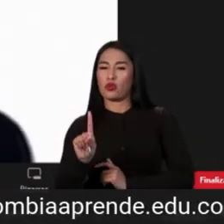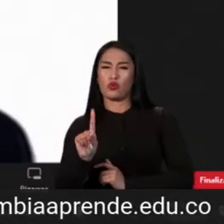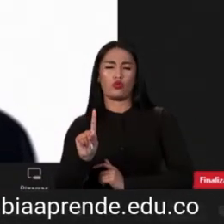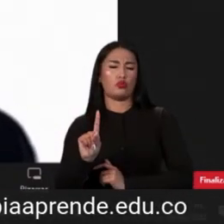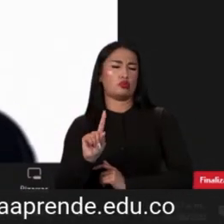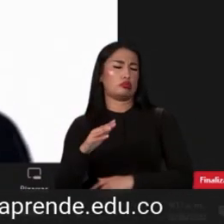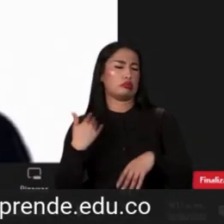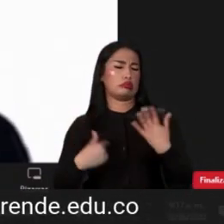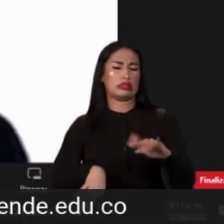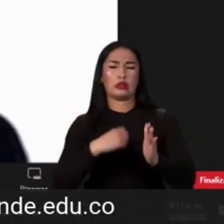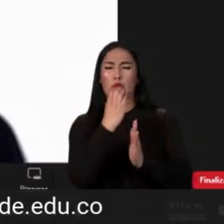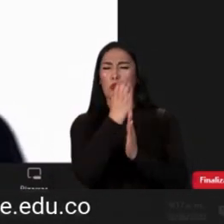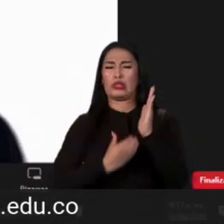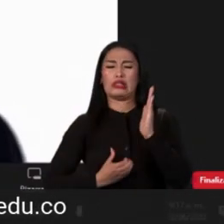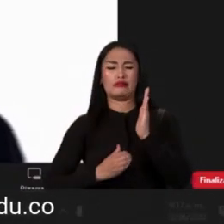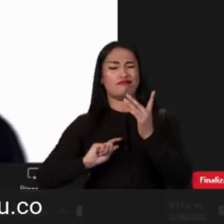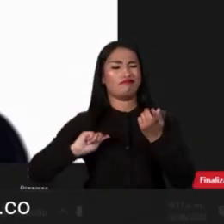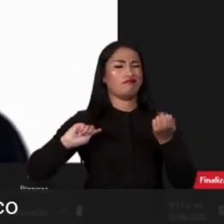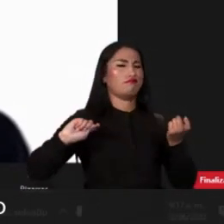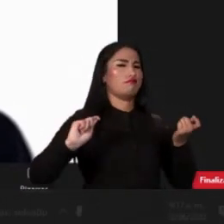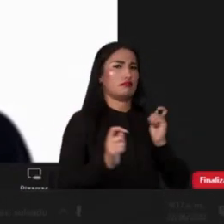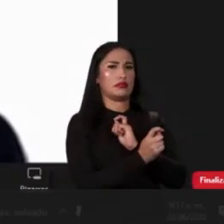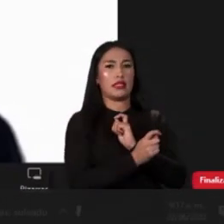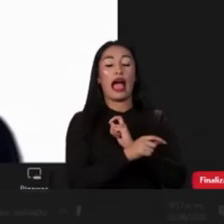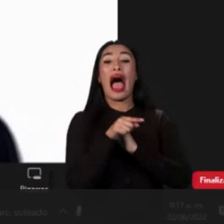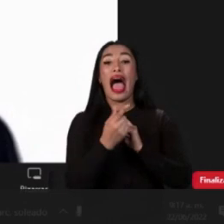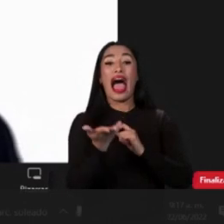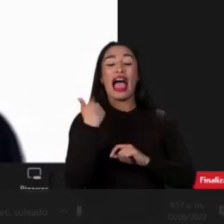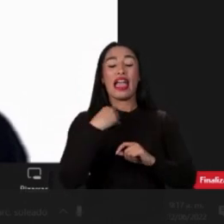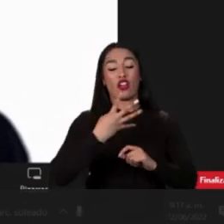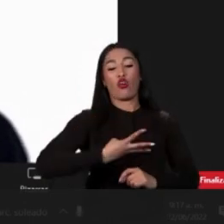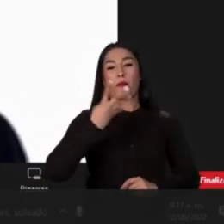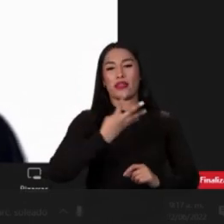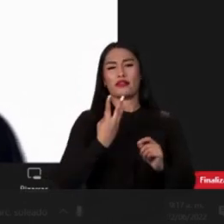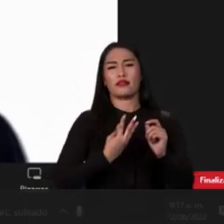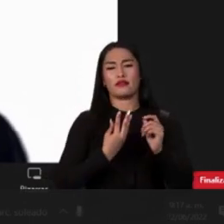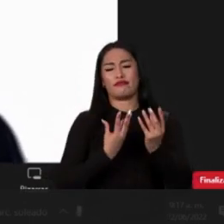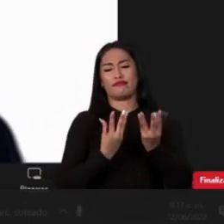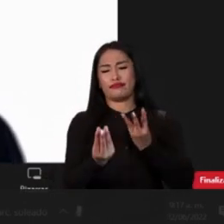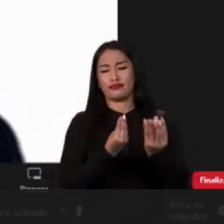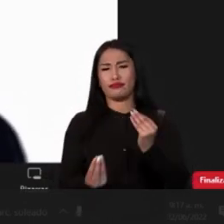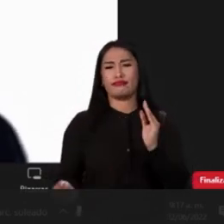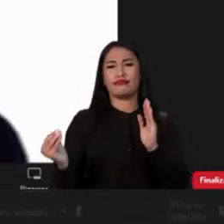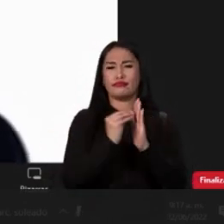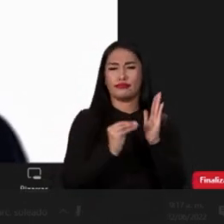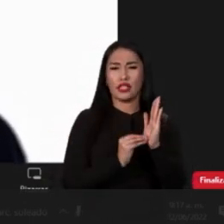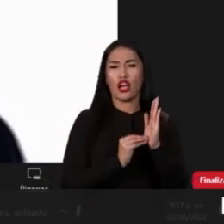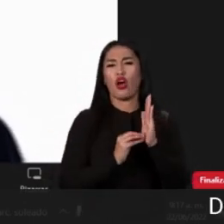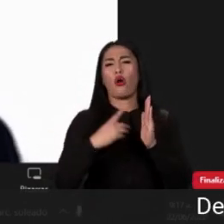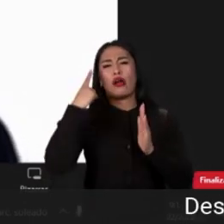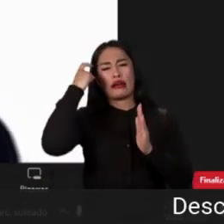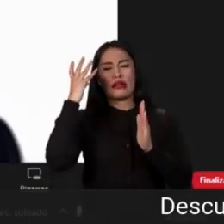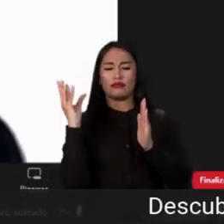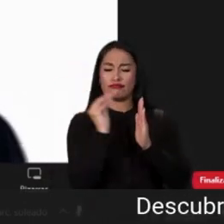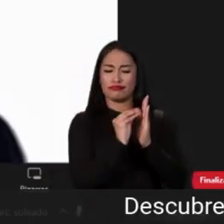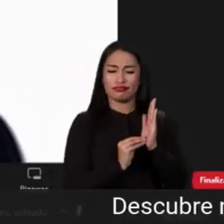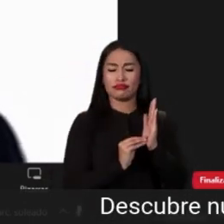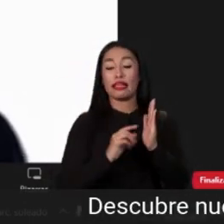en el currículum, ya que está estructurado por competencias, organizado por retos y que involucró pues, un